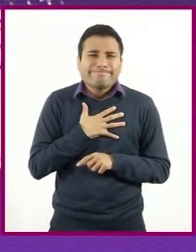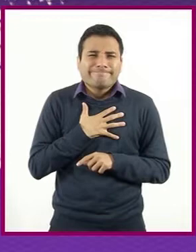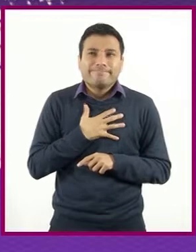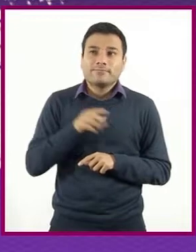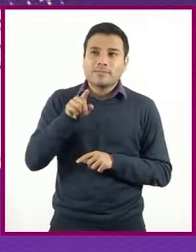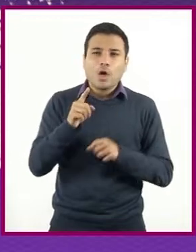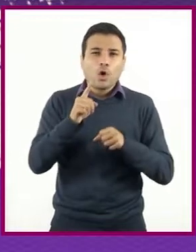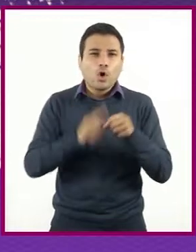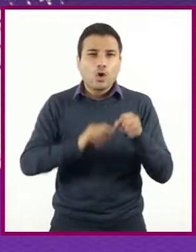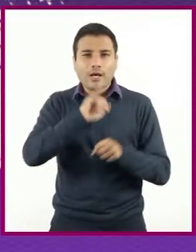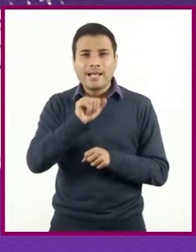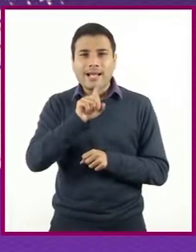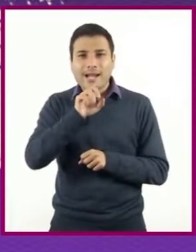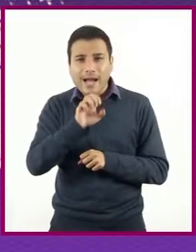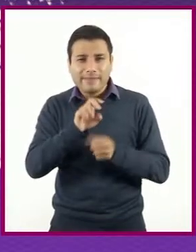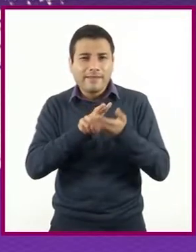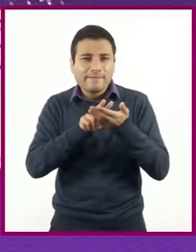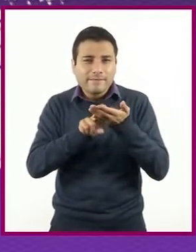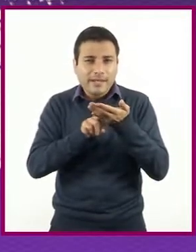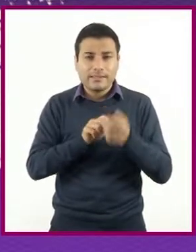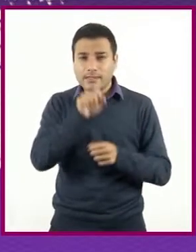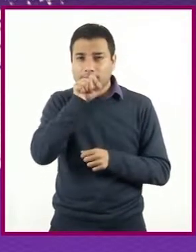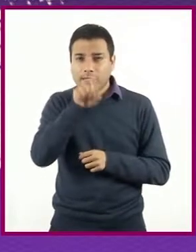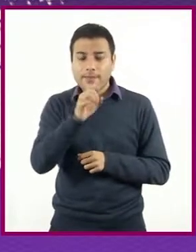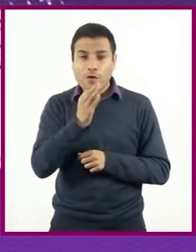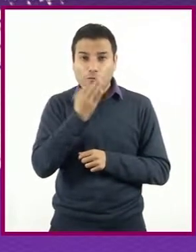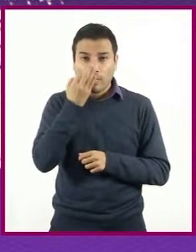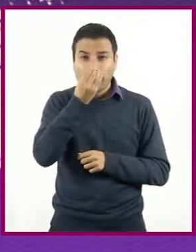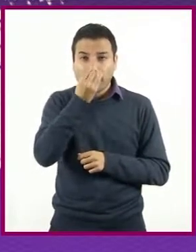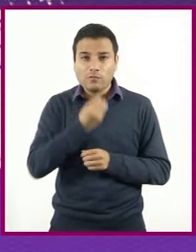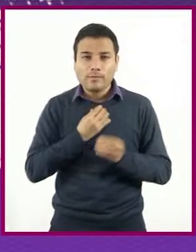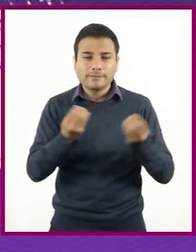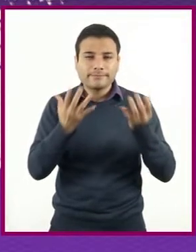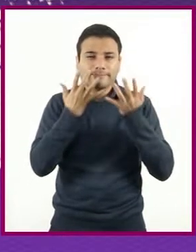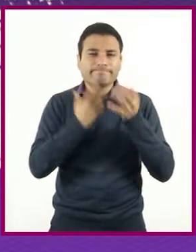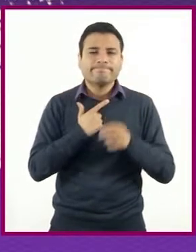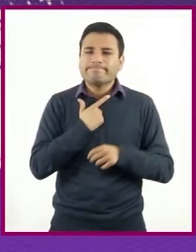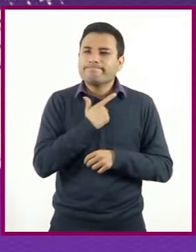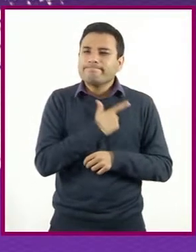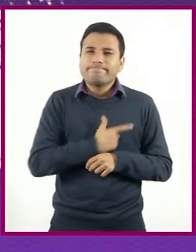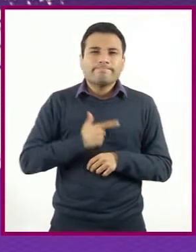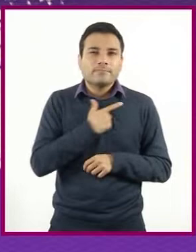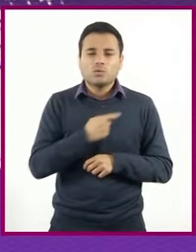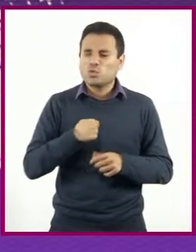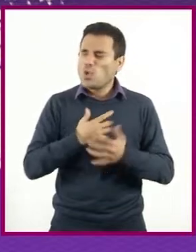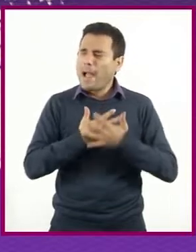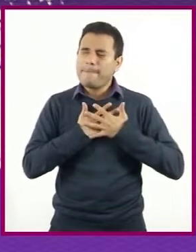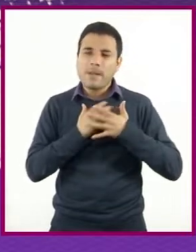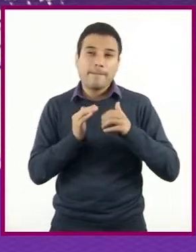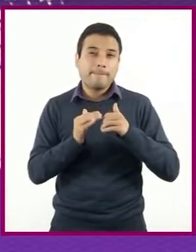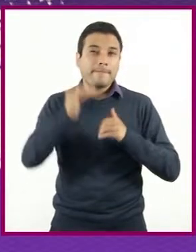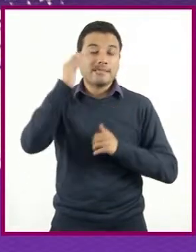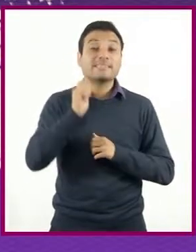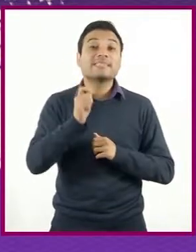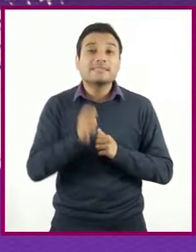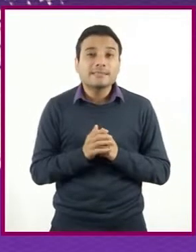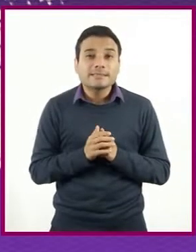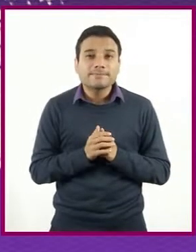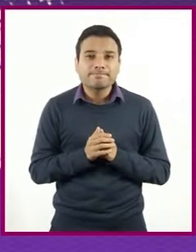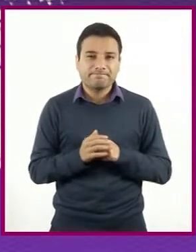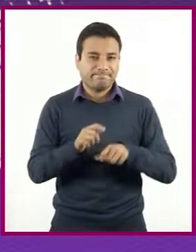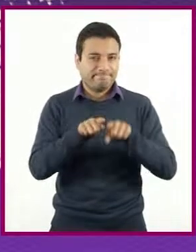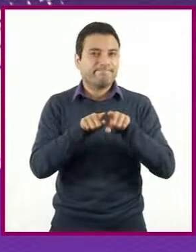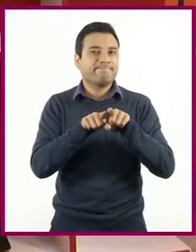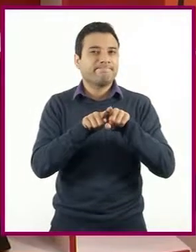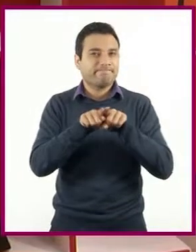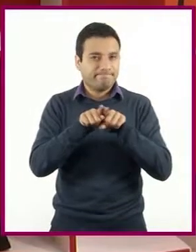del jade y el enervante perfume de las flores. Pero lo que más amo es a mi hermano, el